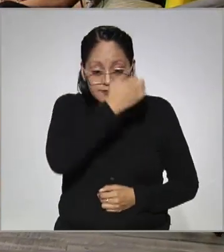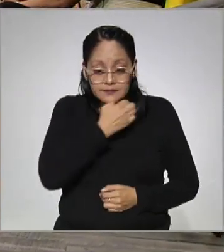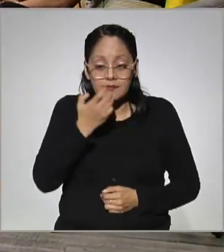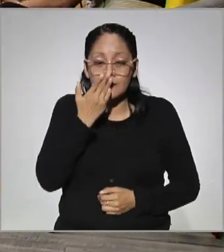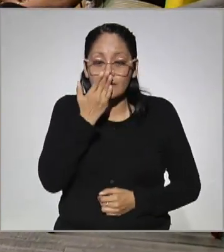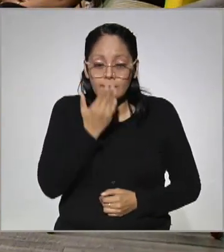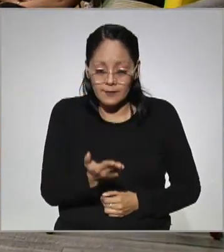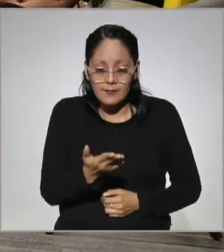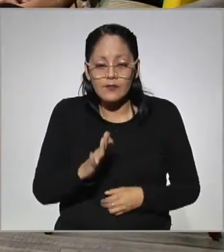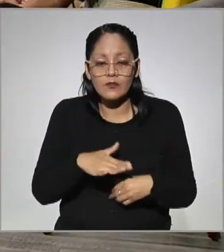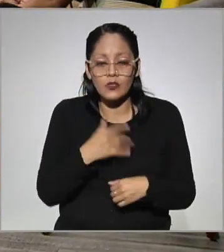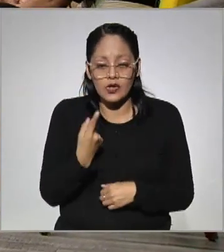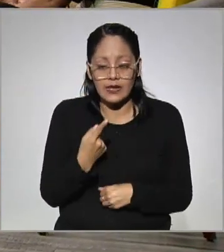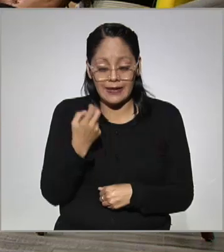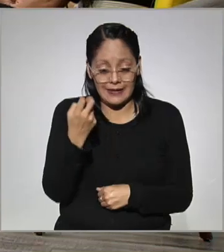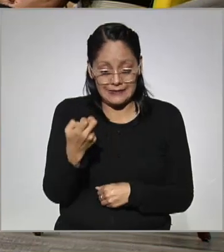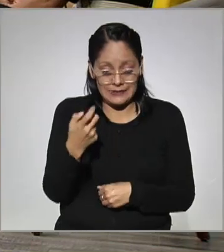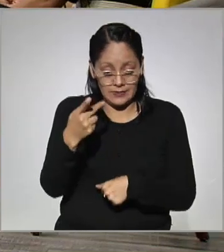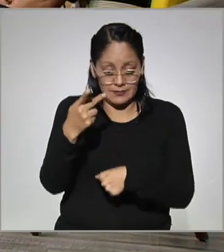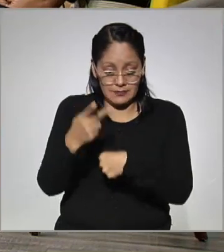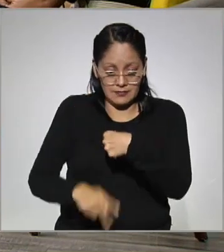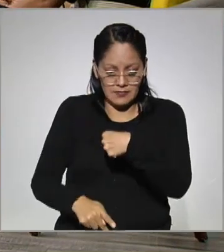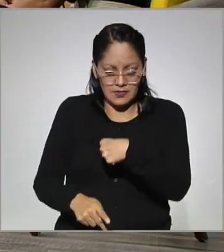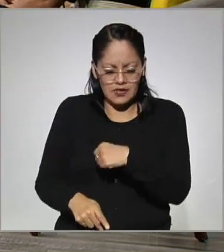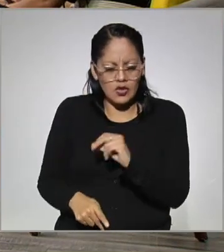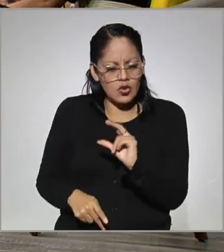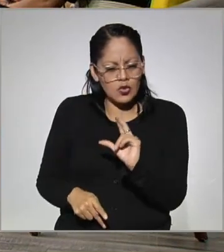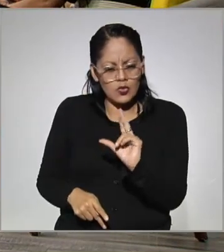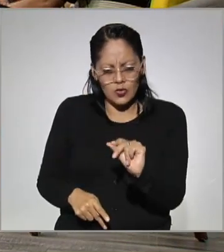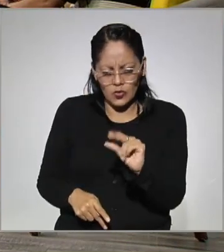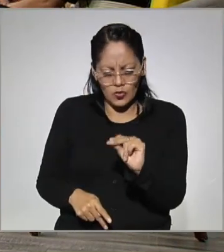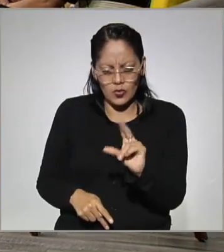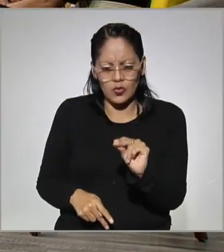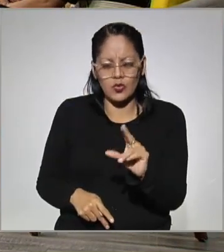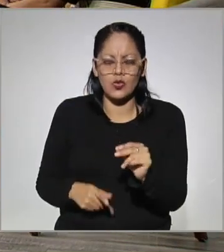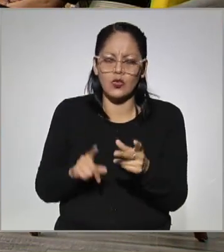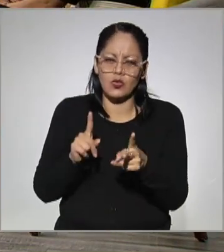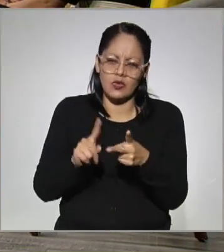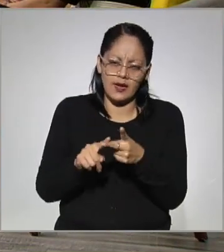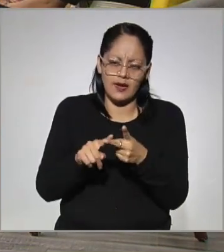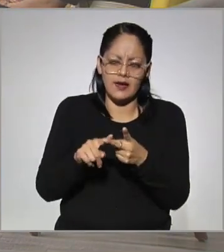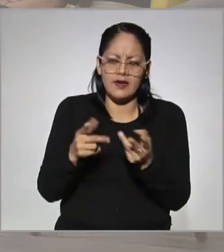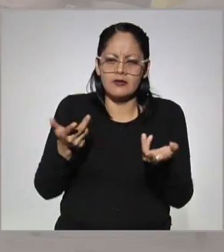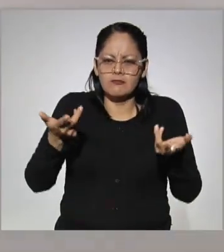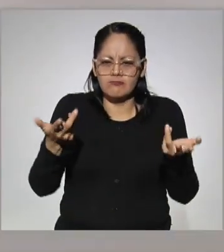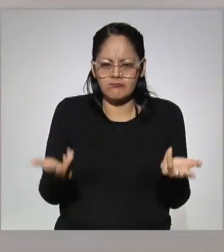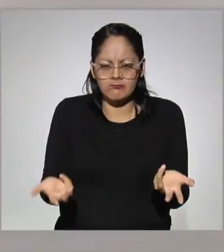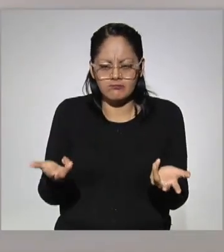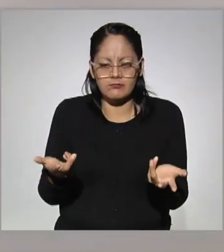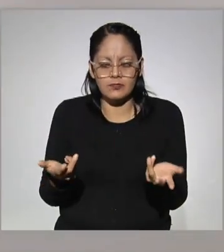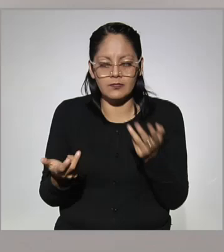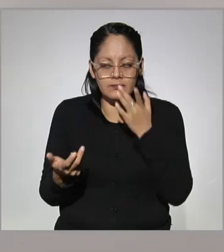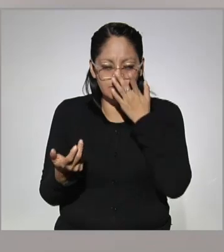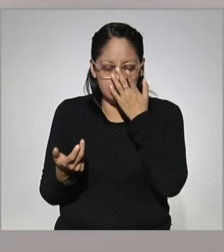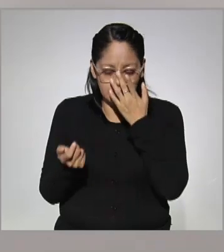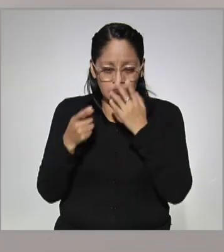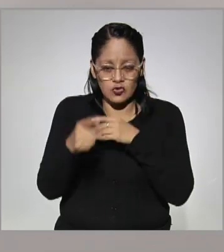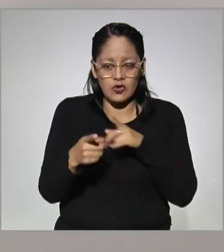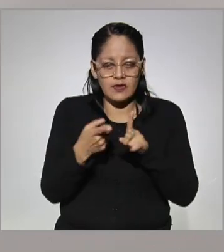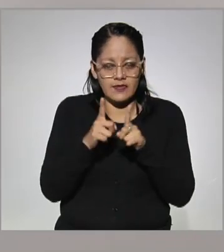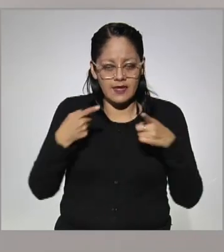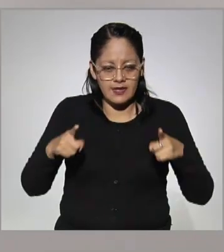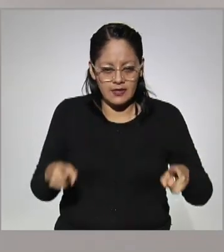porque si bien no es un factor de riesgo o etiológico o que lleve al desarrollo de